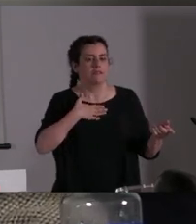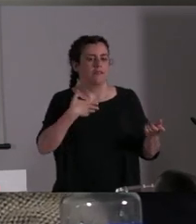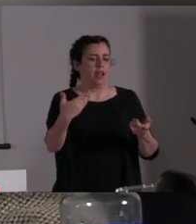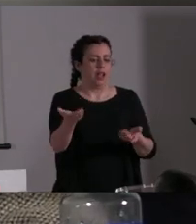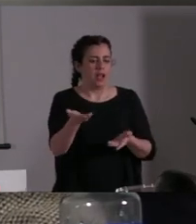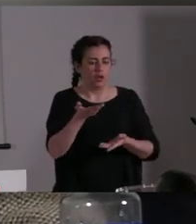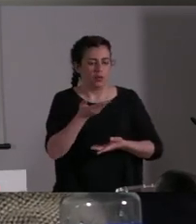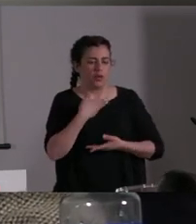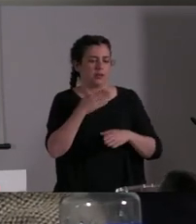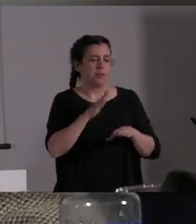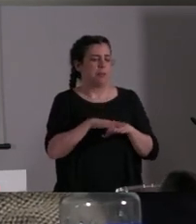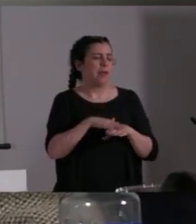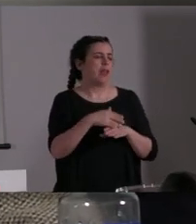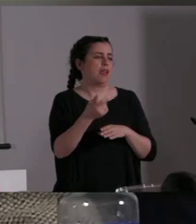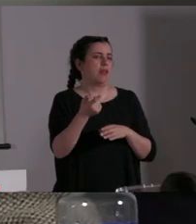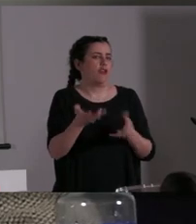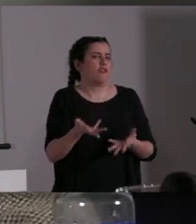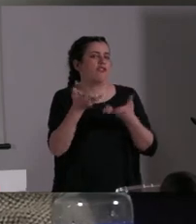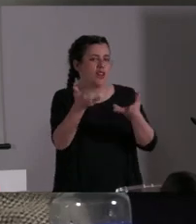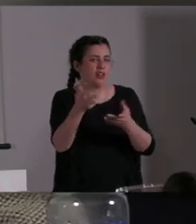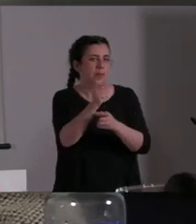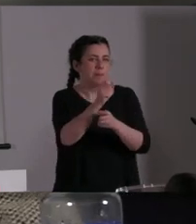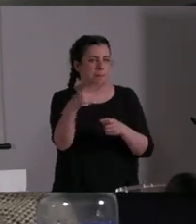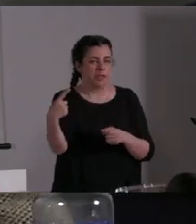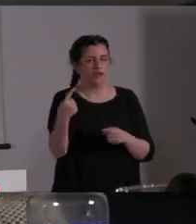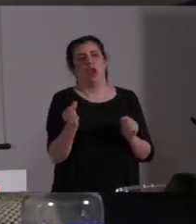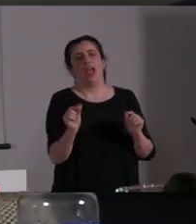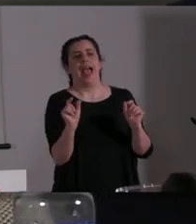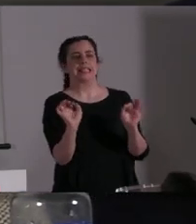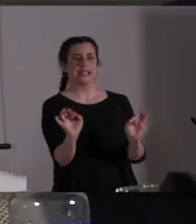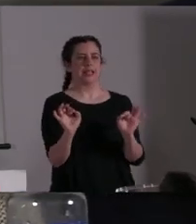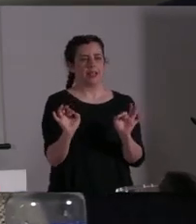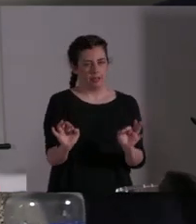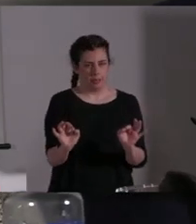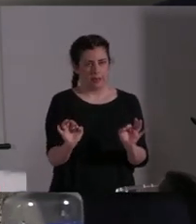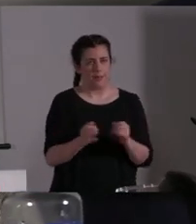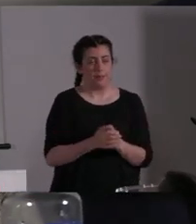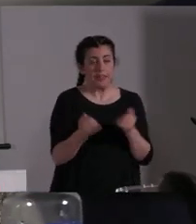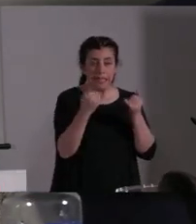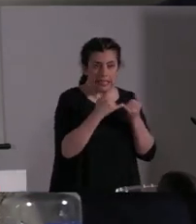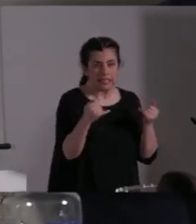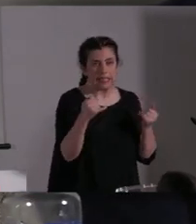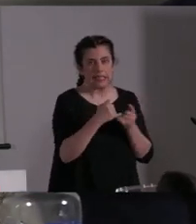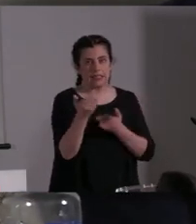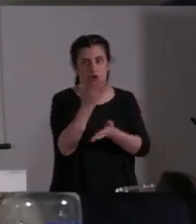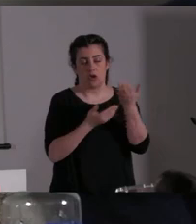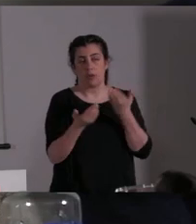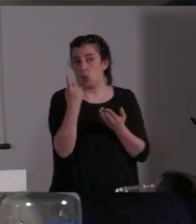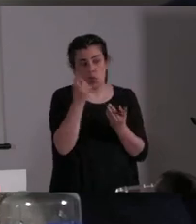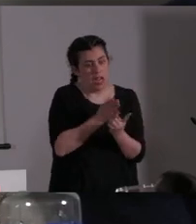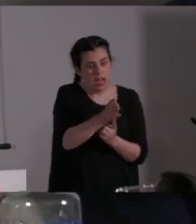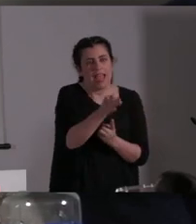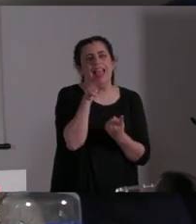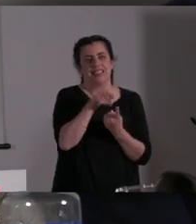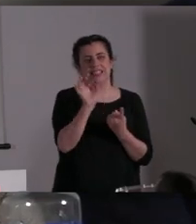ampliar el parque de vivienda social y asequible. Y entre las diferentes líneas de colaboraciones, una de ellas es esta, es la de la